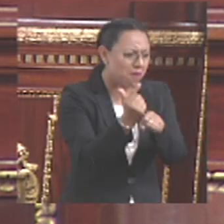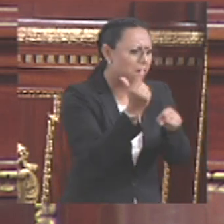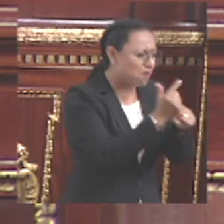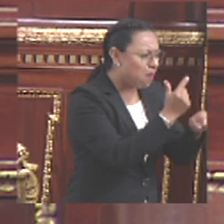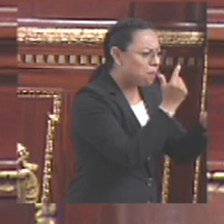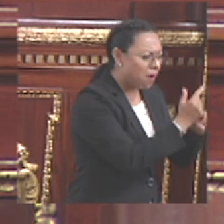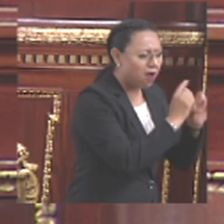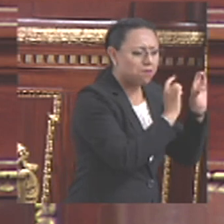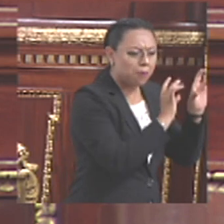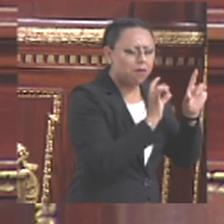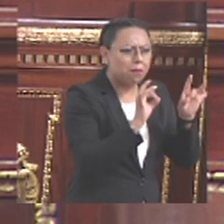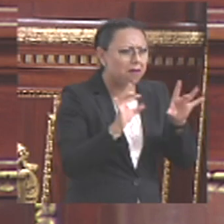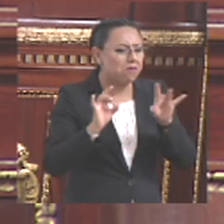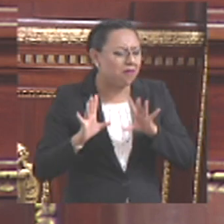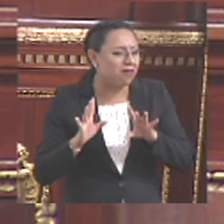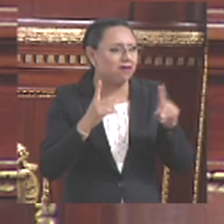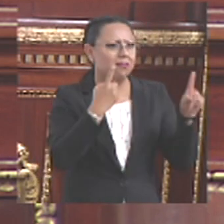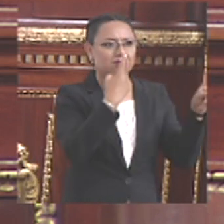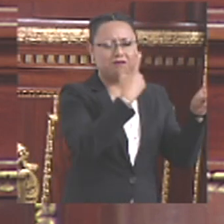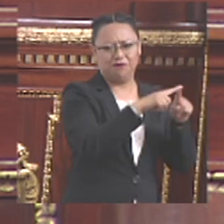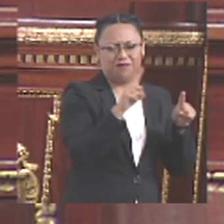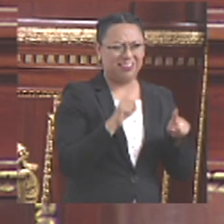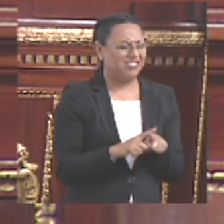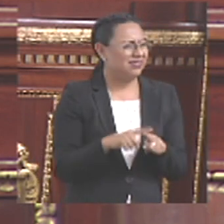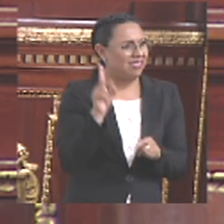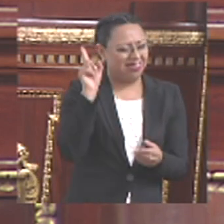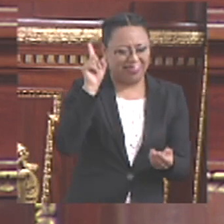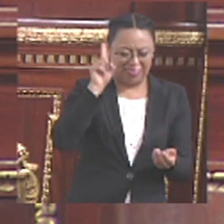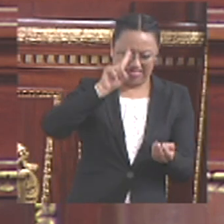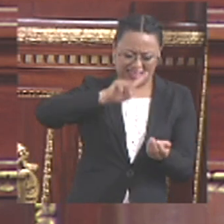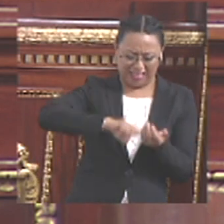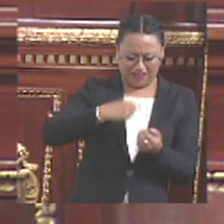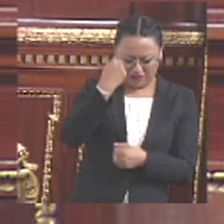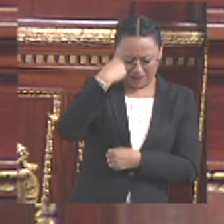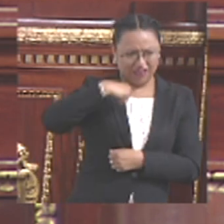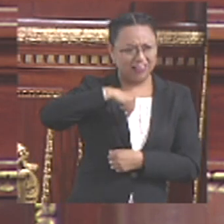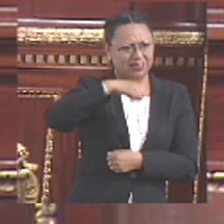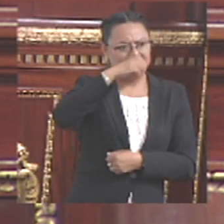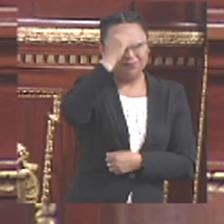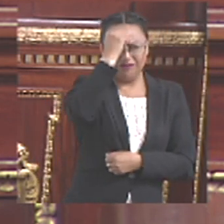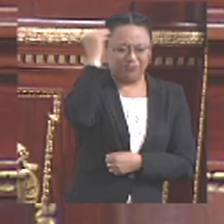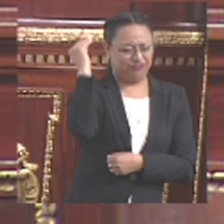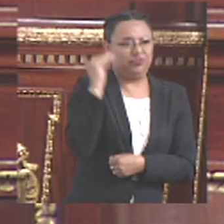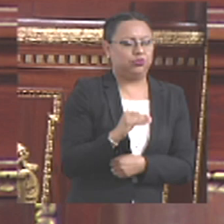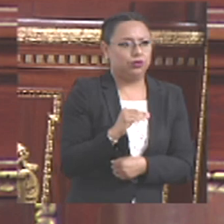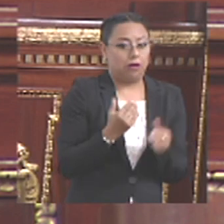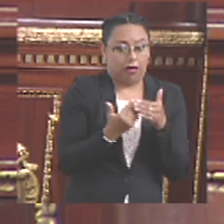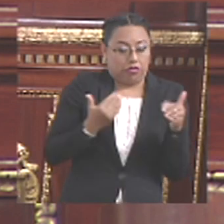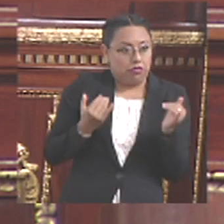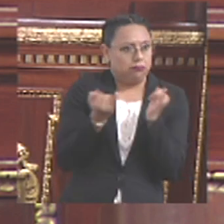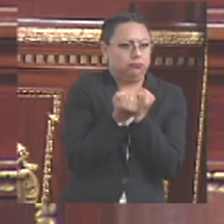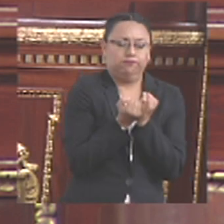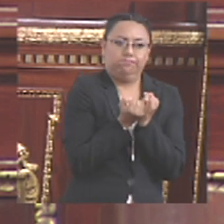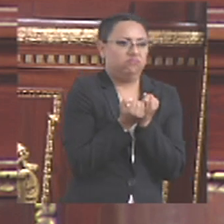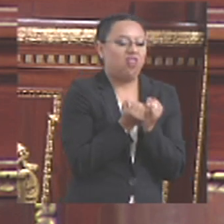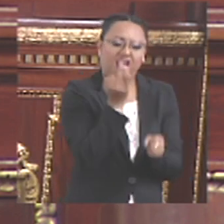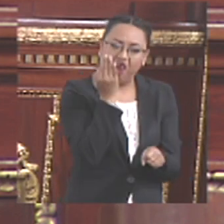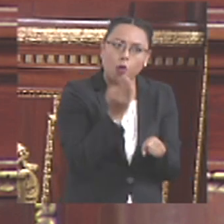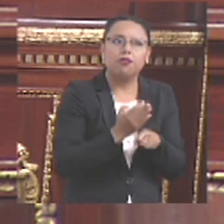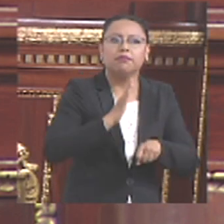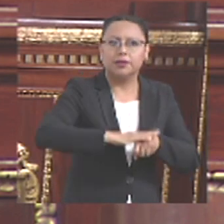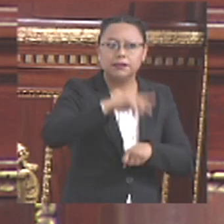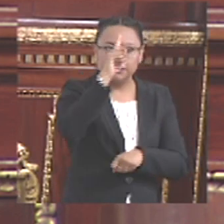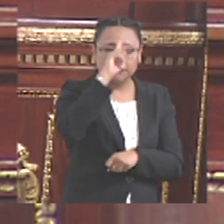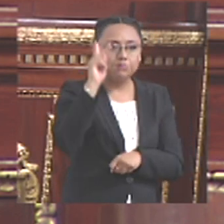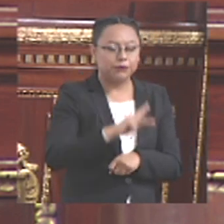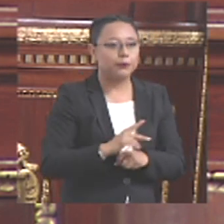observando una brutalidad única y antes no documentada. Sumado a esto, noto en mi